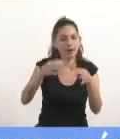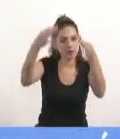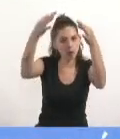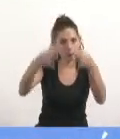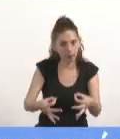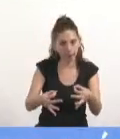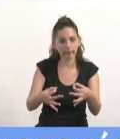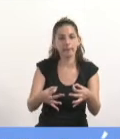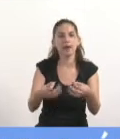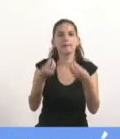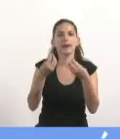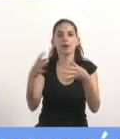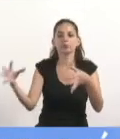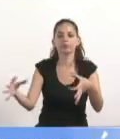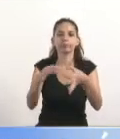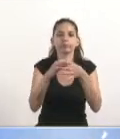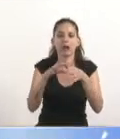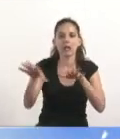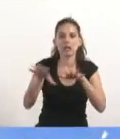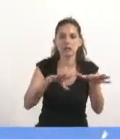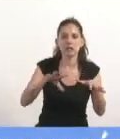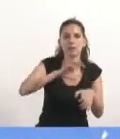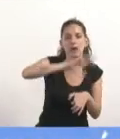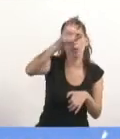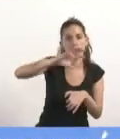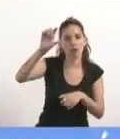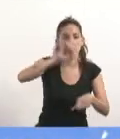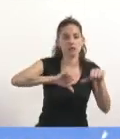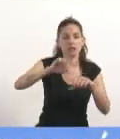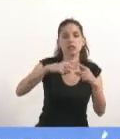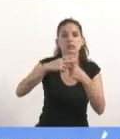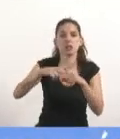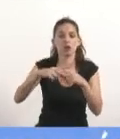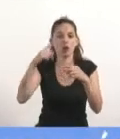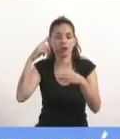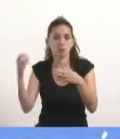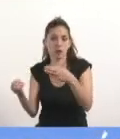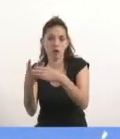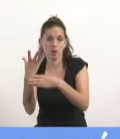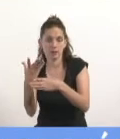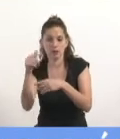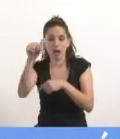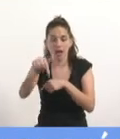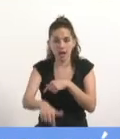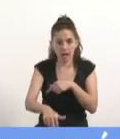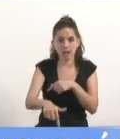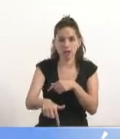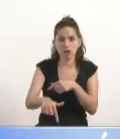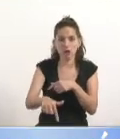promover una consolidación de los sistemas provinciales en ciencia, tecnología e innovación. Esto lo marca muy bien